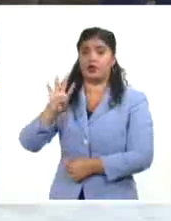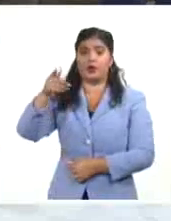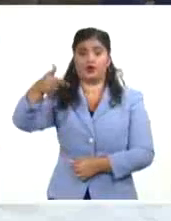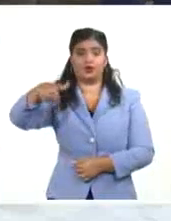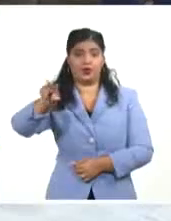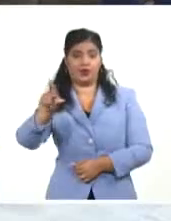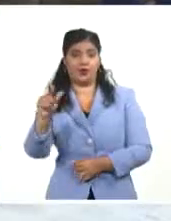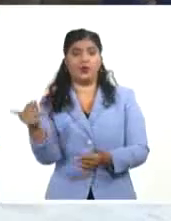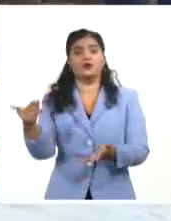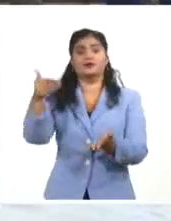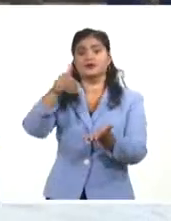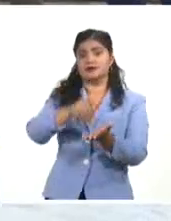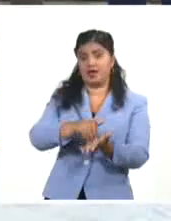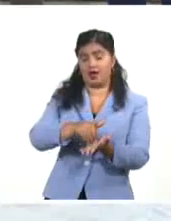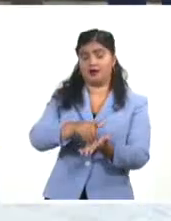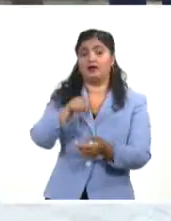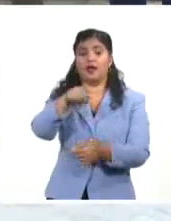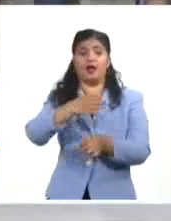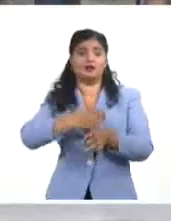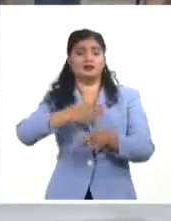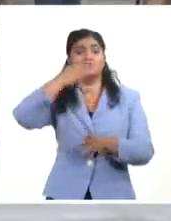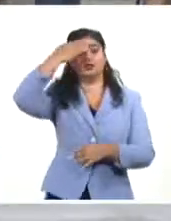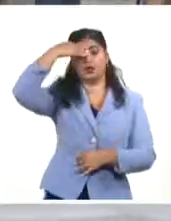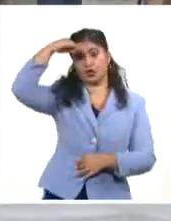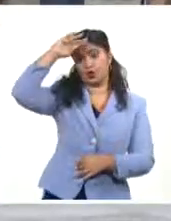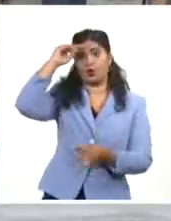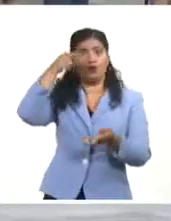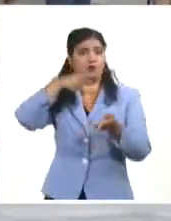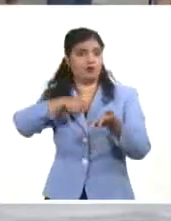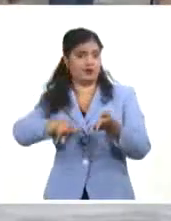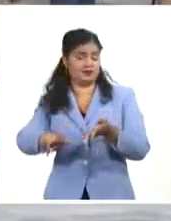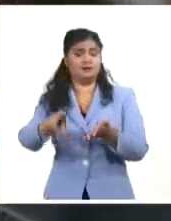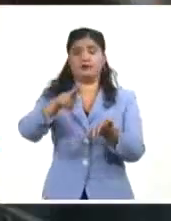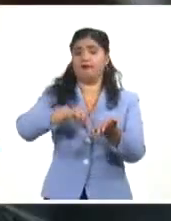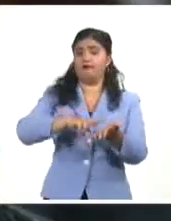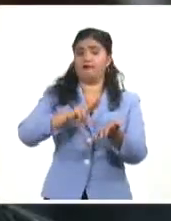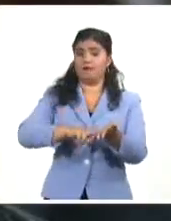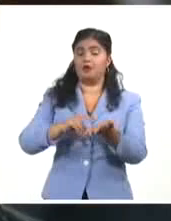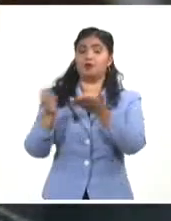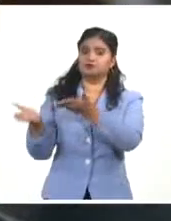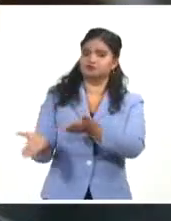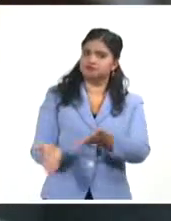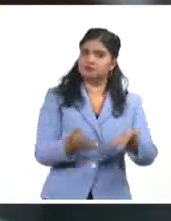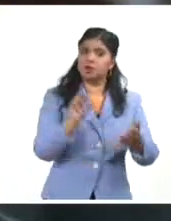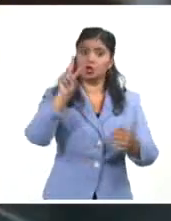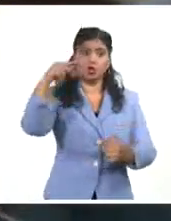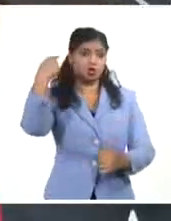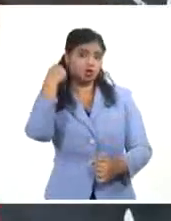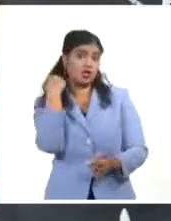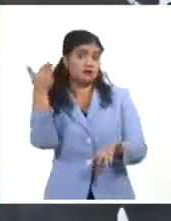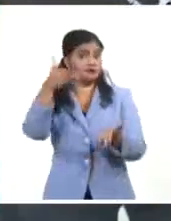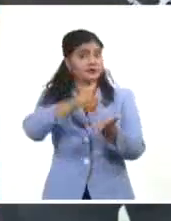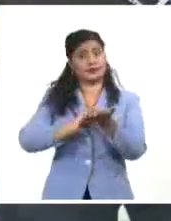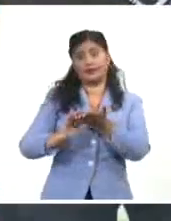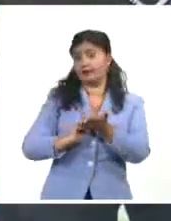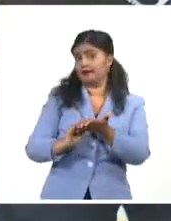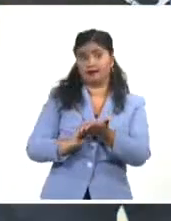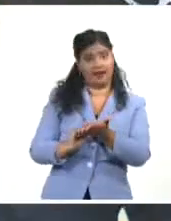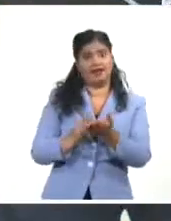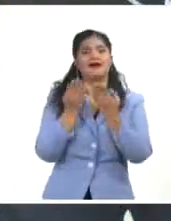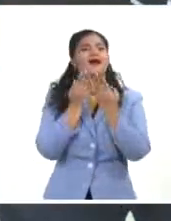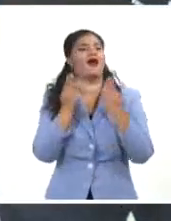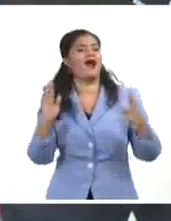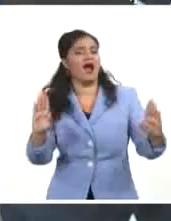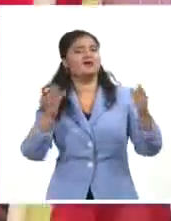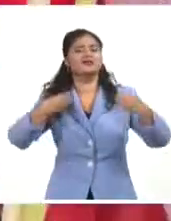la Plaza de la Revolución de Santiago de Cuba. Sus integrantes regresan a la isla luego de 2 años de pandemia, en abierto desafío